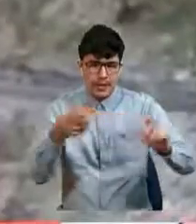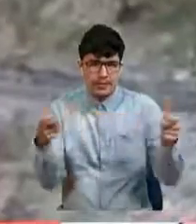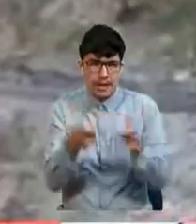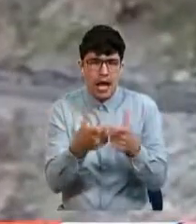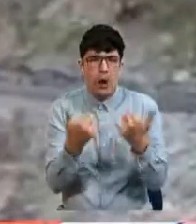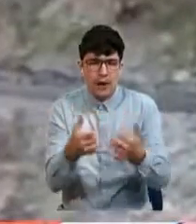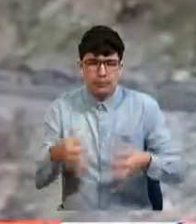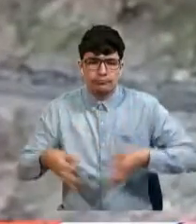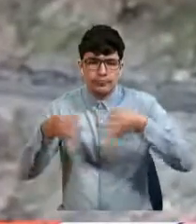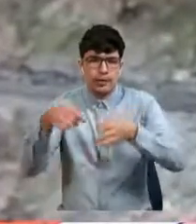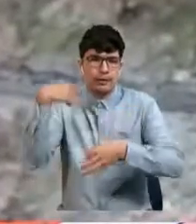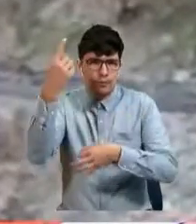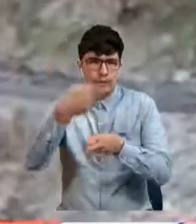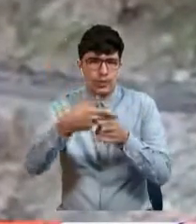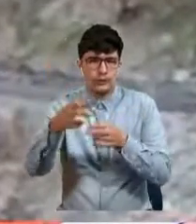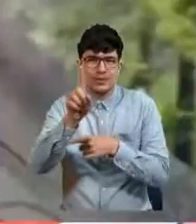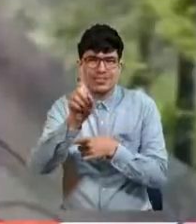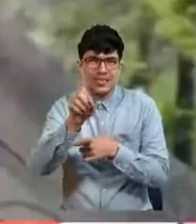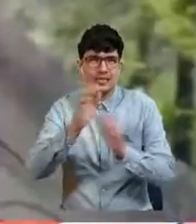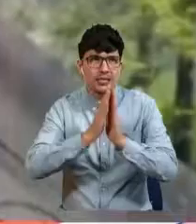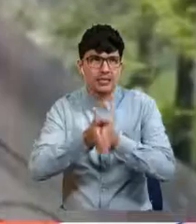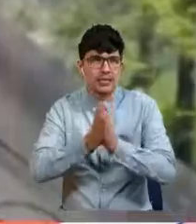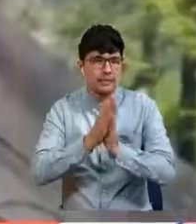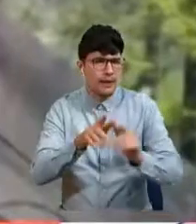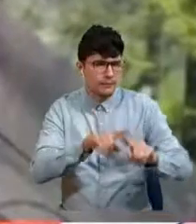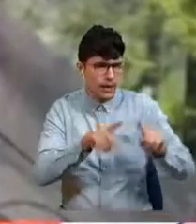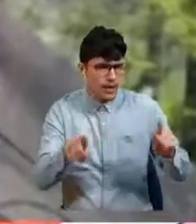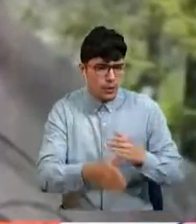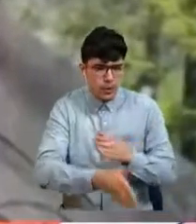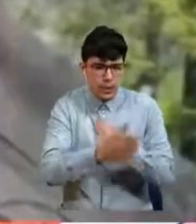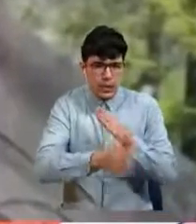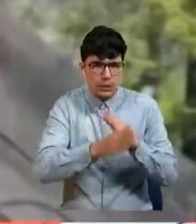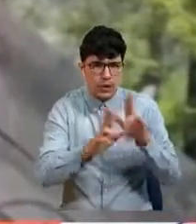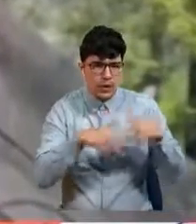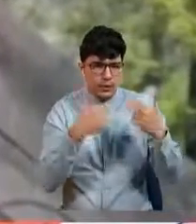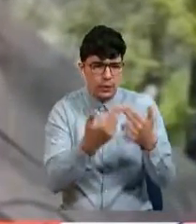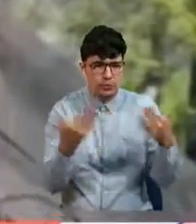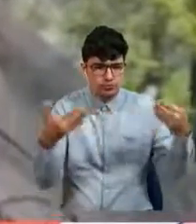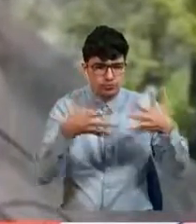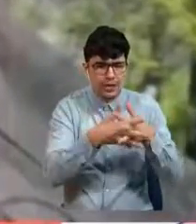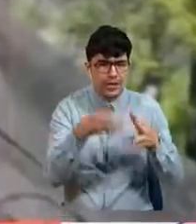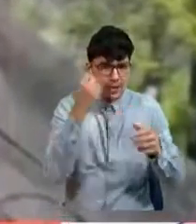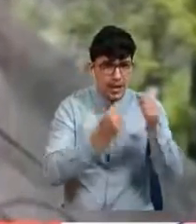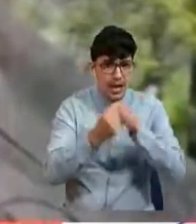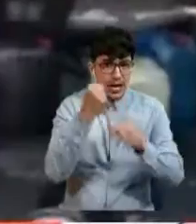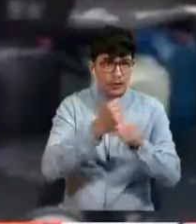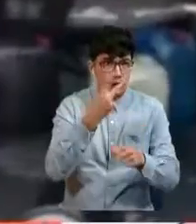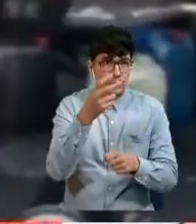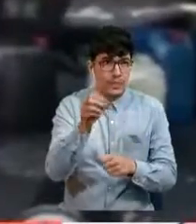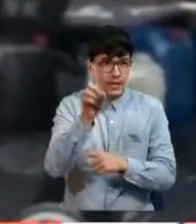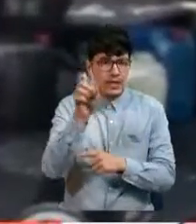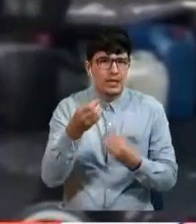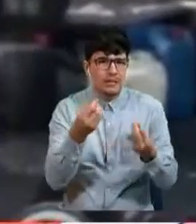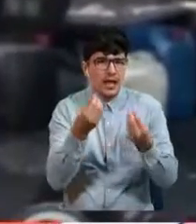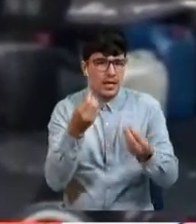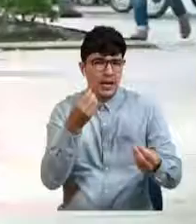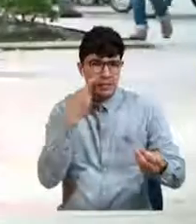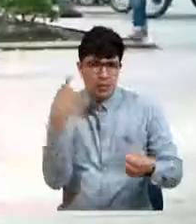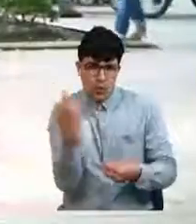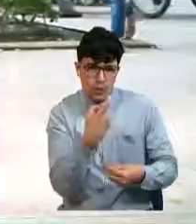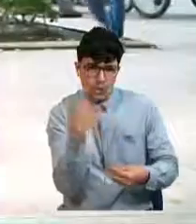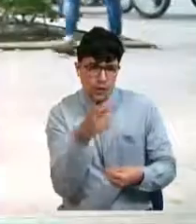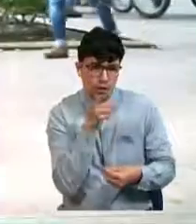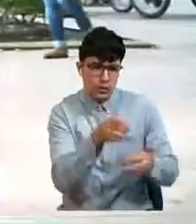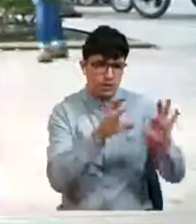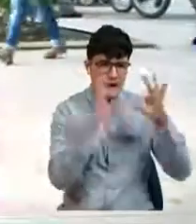aplazada para el próximo 6 de diciembre sin embargo continúan las acciones articuladas desde el año 2016 para buscar que las pequeñas